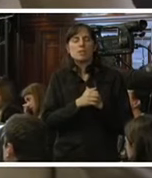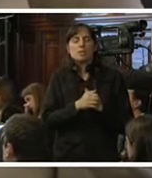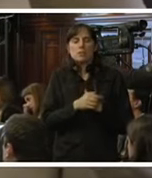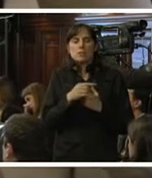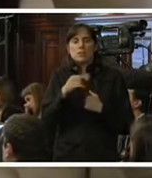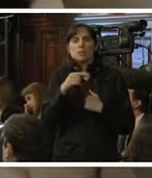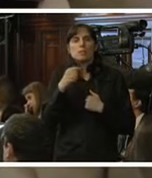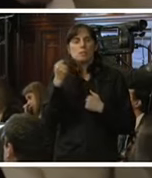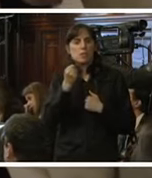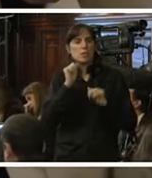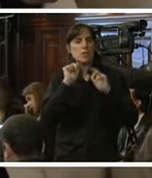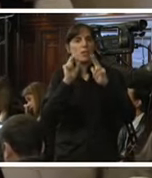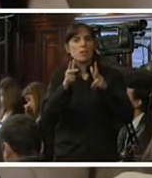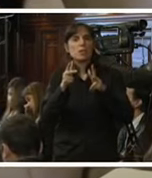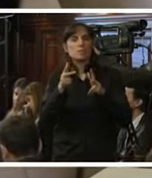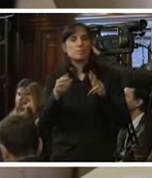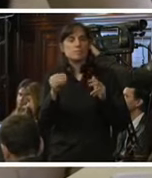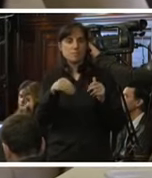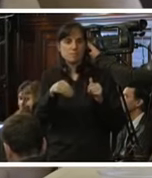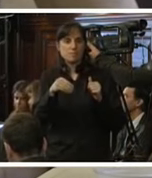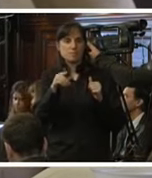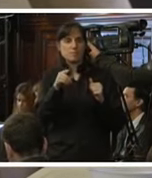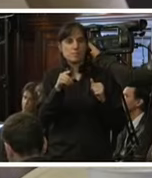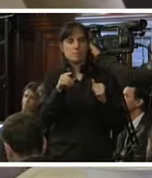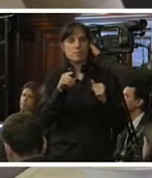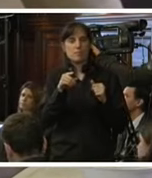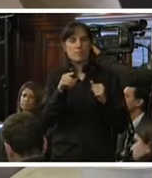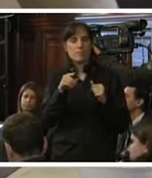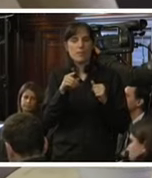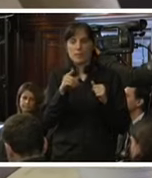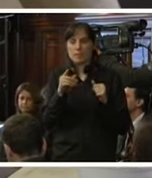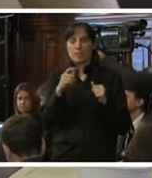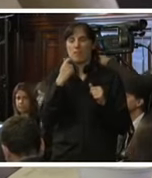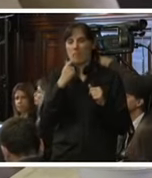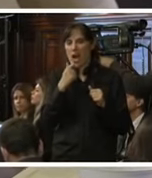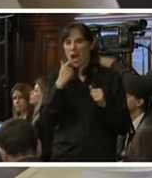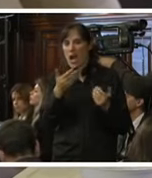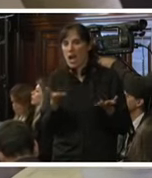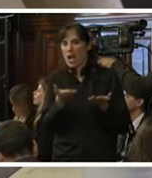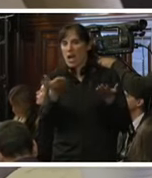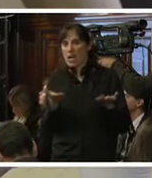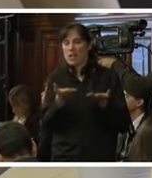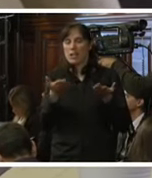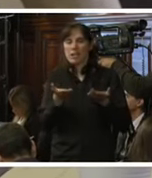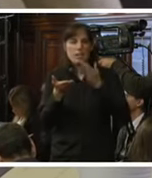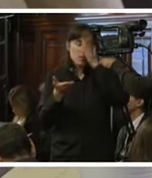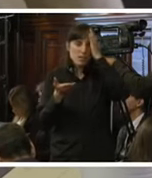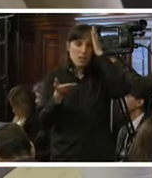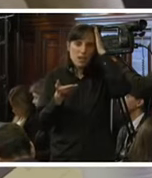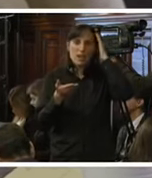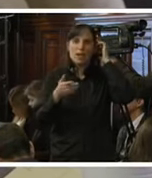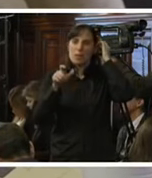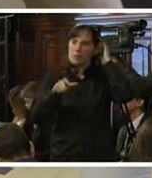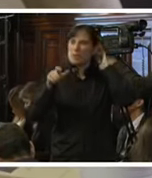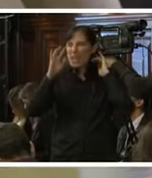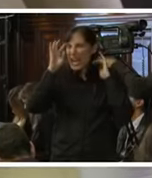que simplemente quiero dejar, digamos, constancia de la falta, digamos, de credibilidad o de